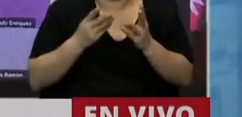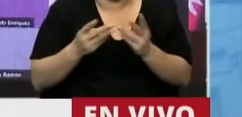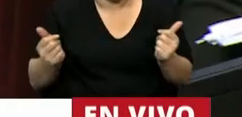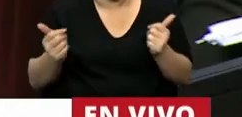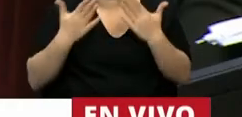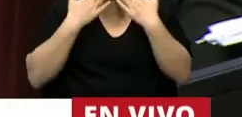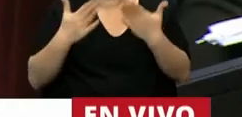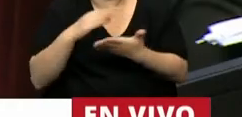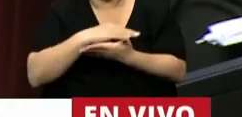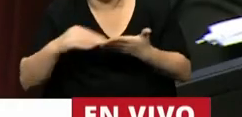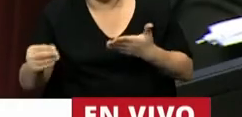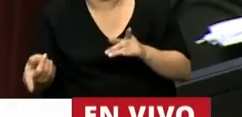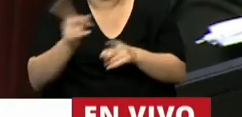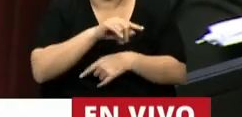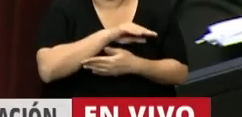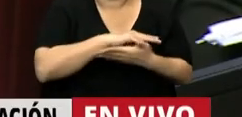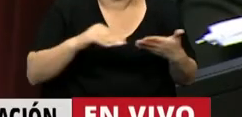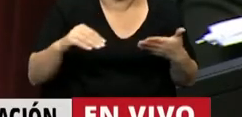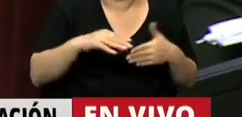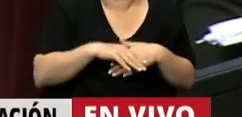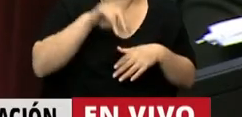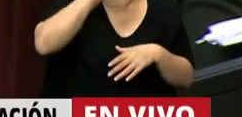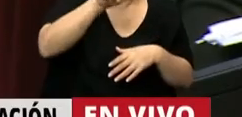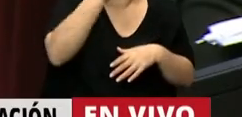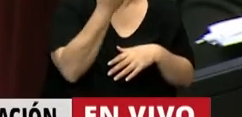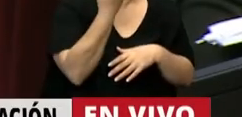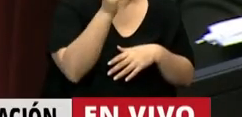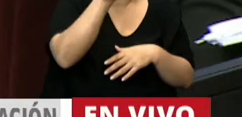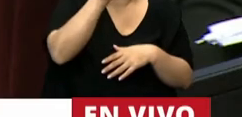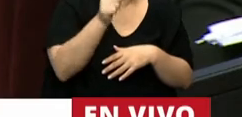En el uso de la palabra, la diputada Laura Russo.